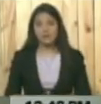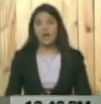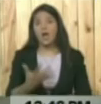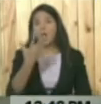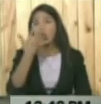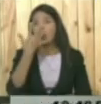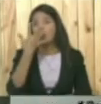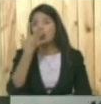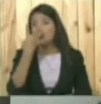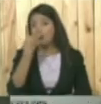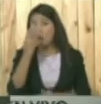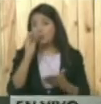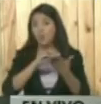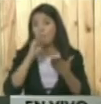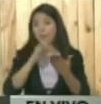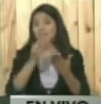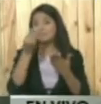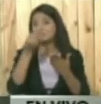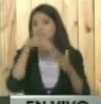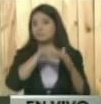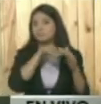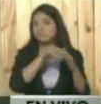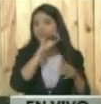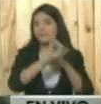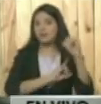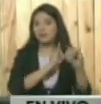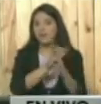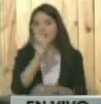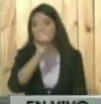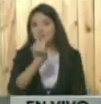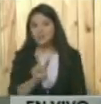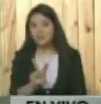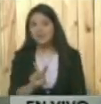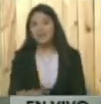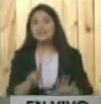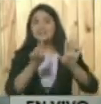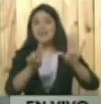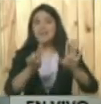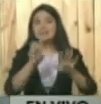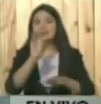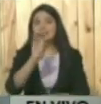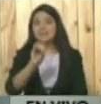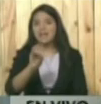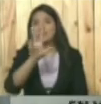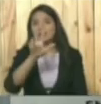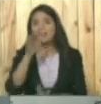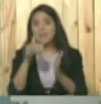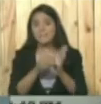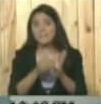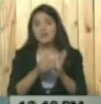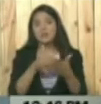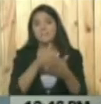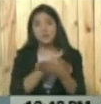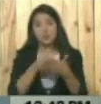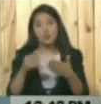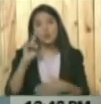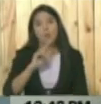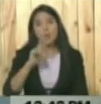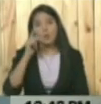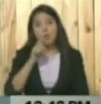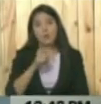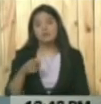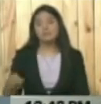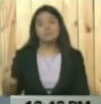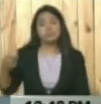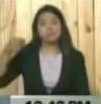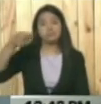4 veces las reservas internacionales de Venezuela, y 603.000 millones de bolívares, Es la